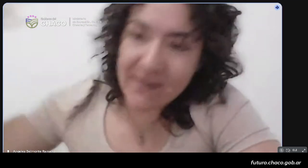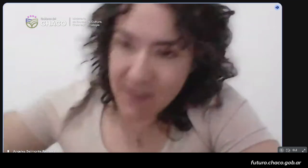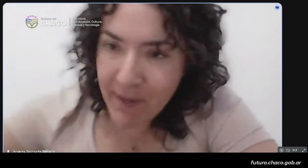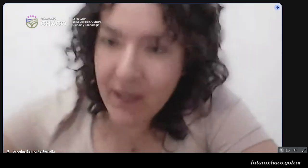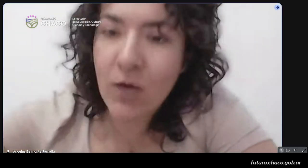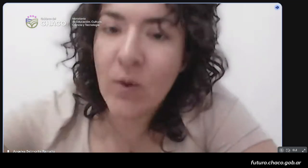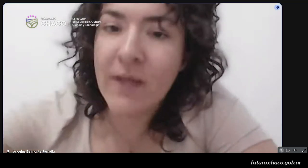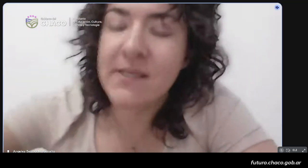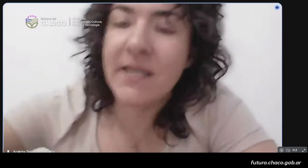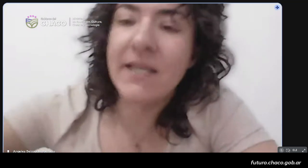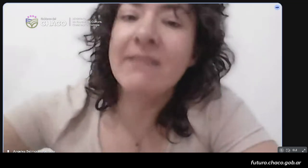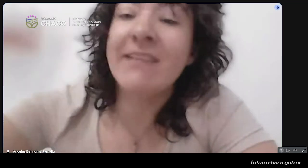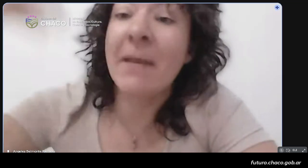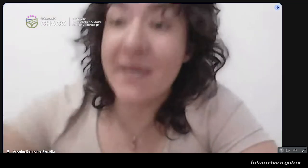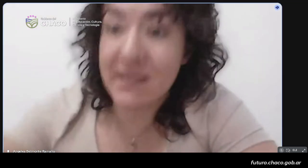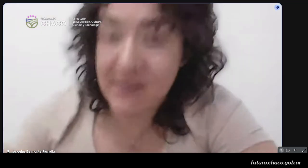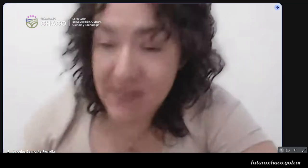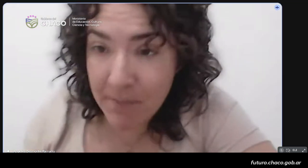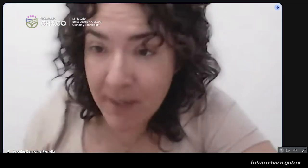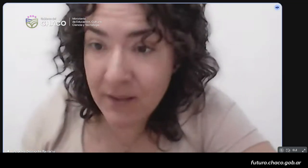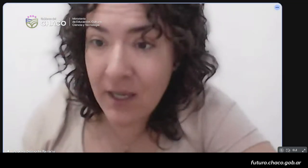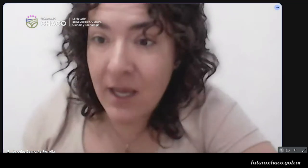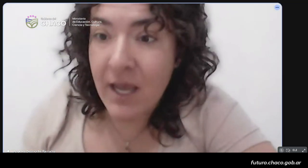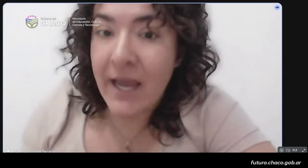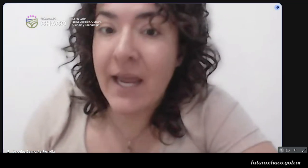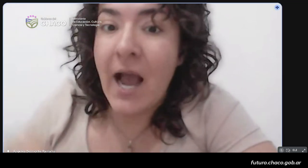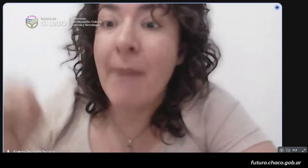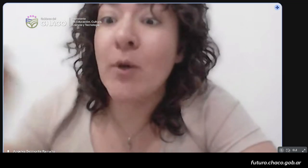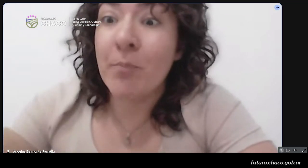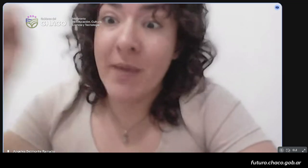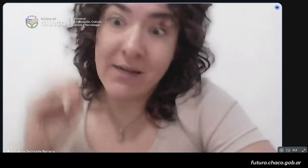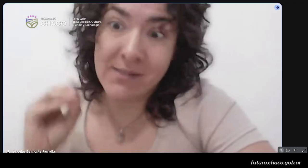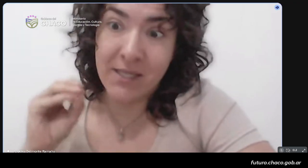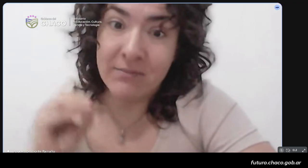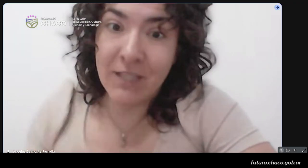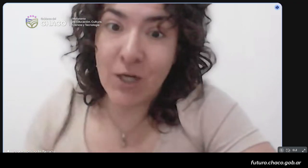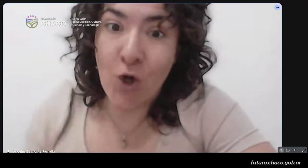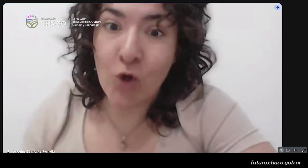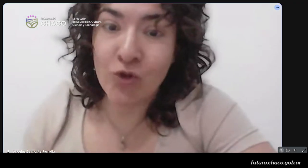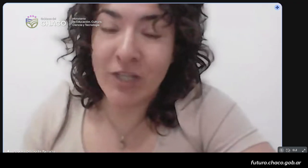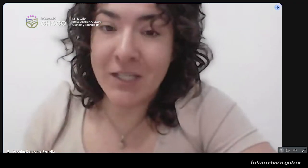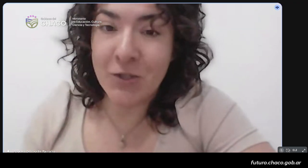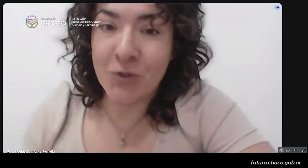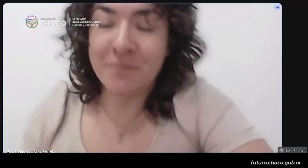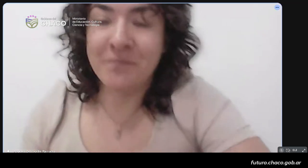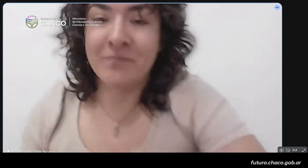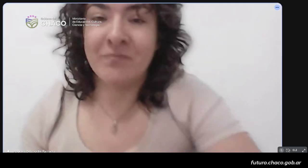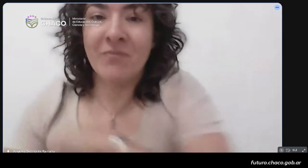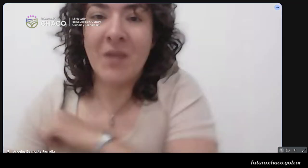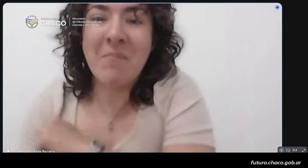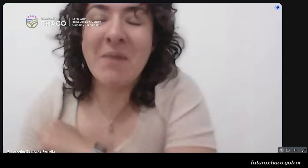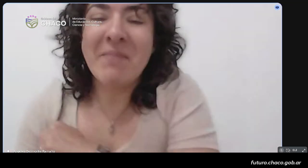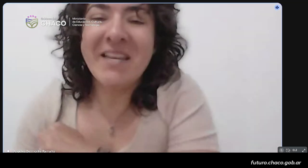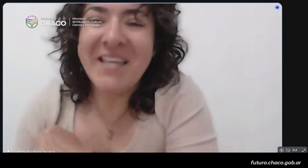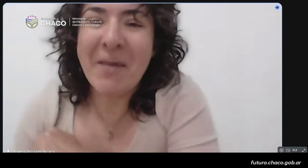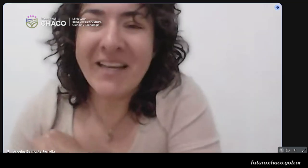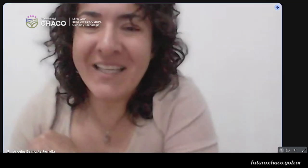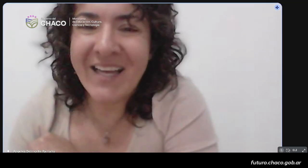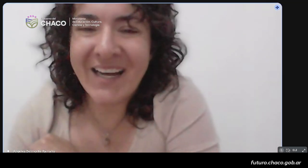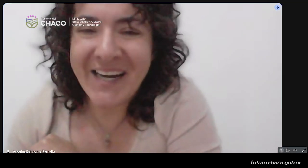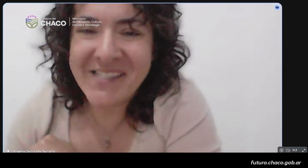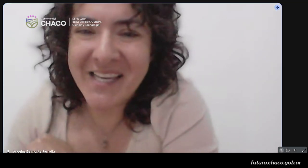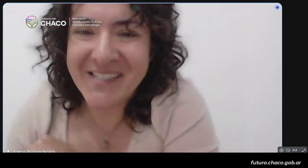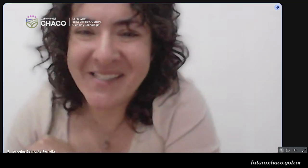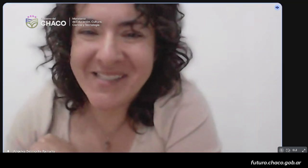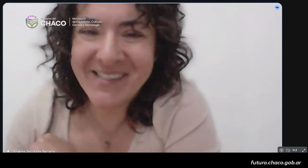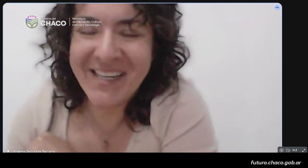allá que sepan lengua de señas, también sepan apropiarse de los contenidos. Bienvenida,